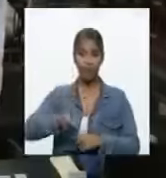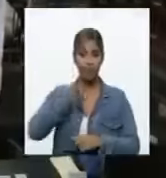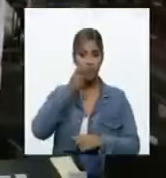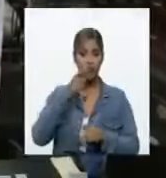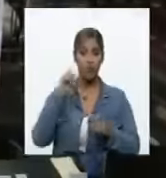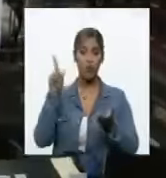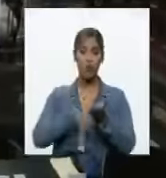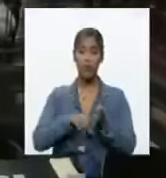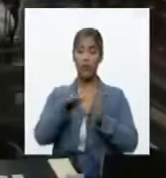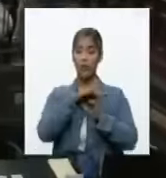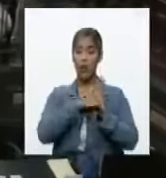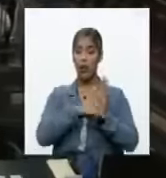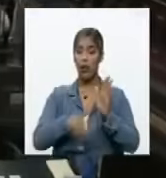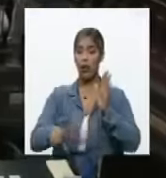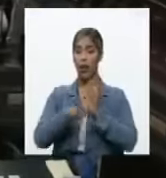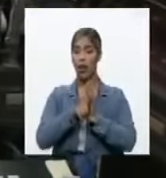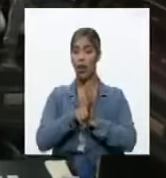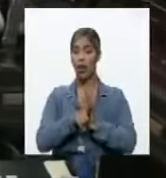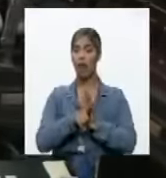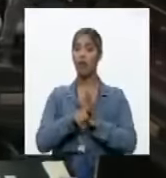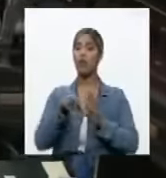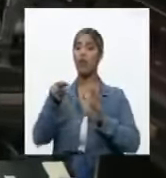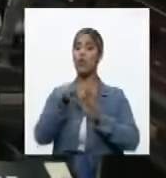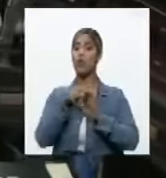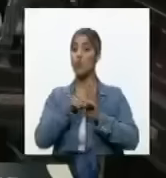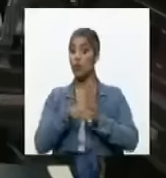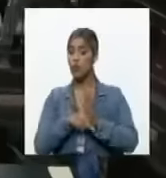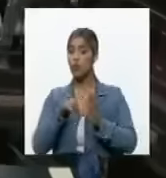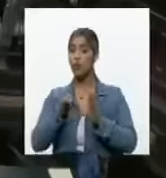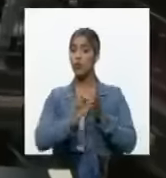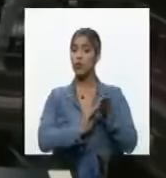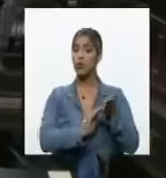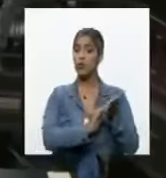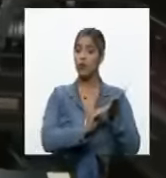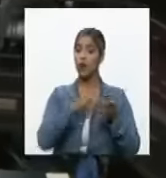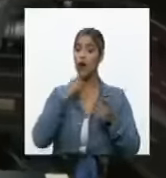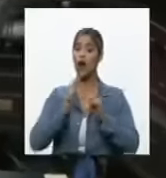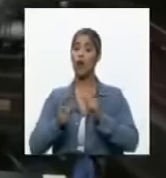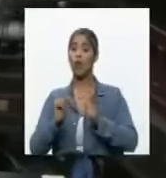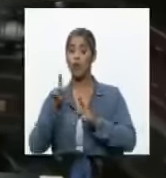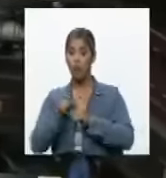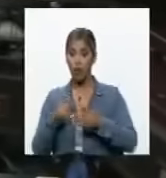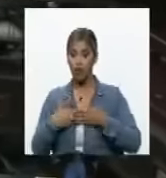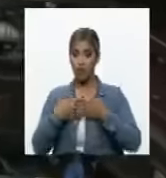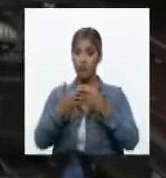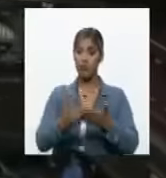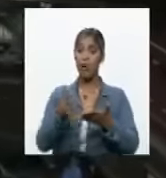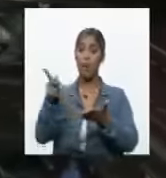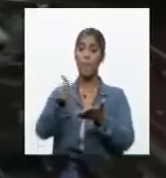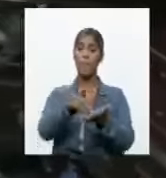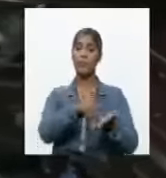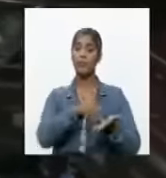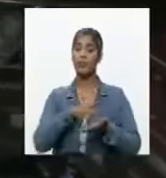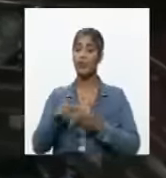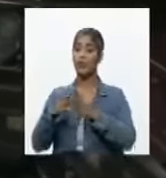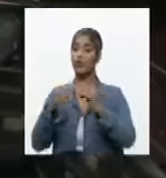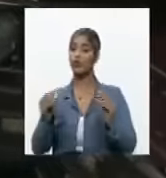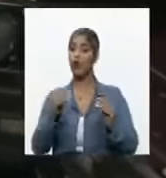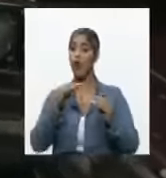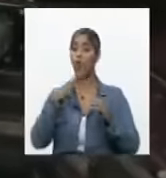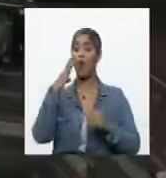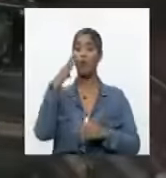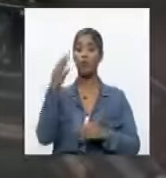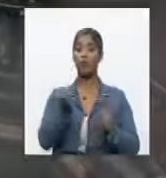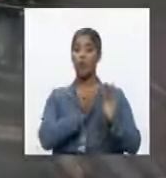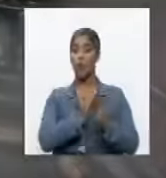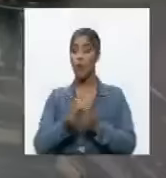de lo establecido en esta ley, su reglamento y resoluciones, a los fines de garantizar la participación de todos los consejos